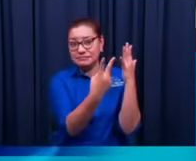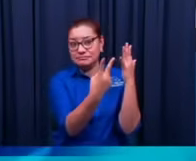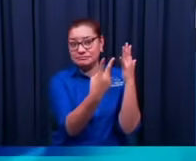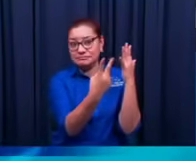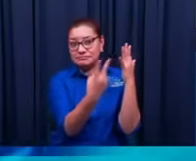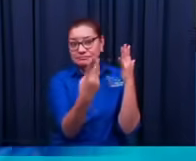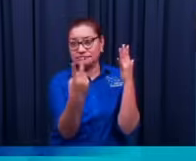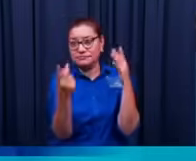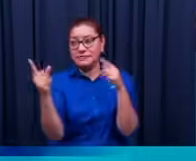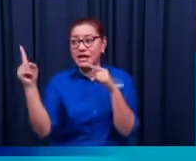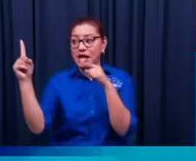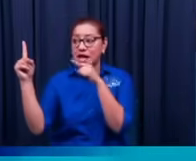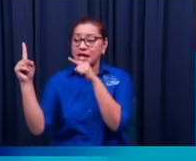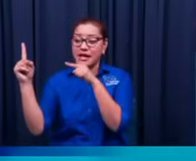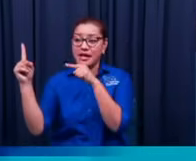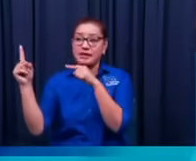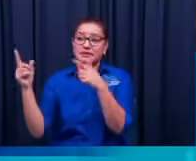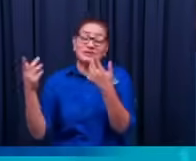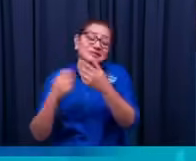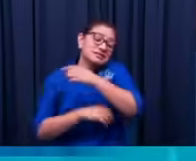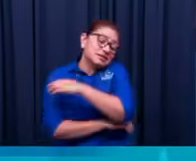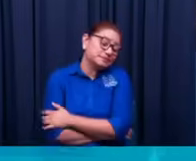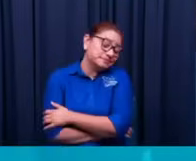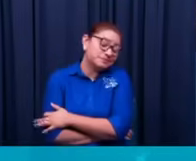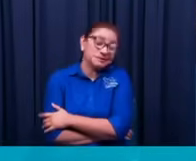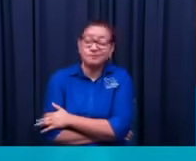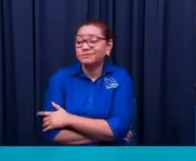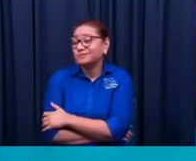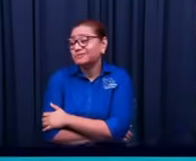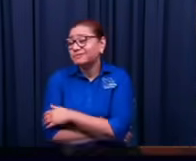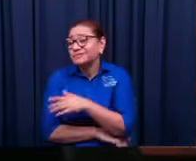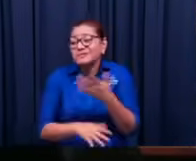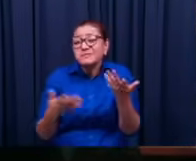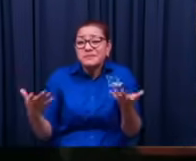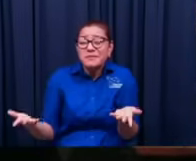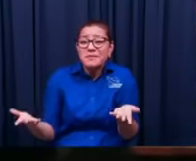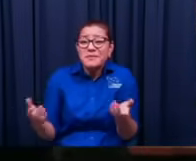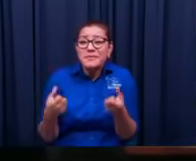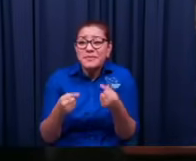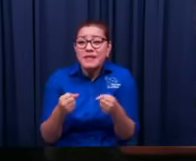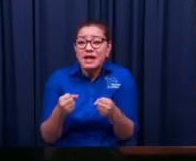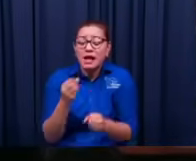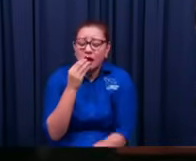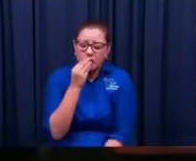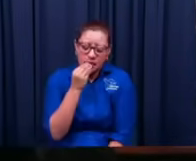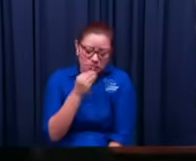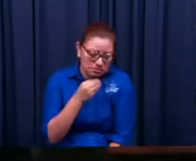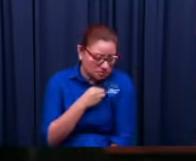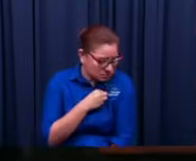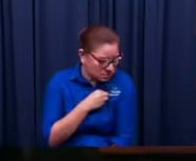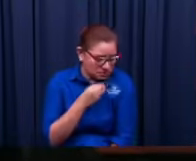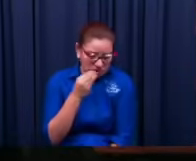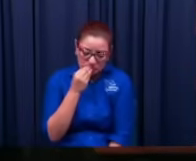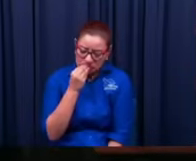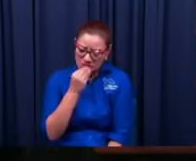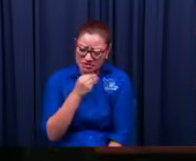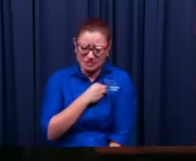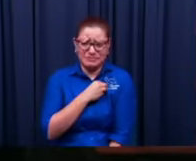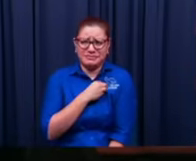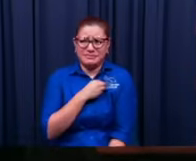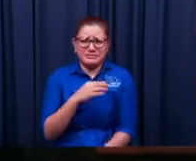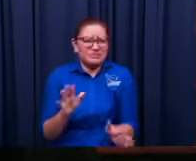Entonces, ella viene y dice, fíjese, ¿qué hago, hermano? Y alguien le dice, aguántate, mija, aguántate. ¿Cómo